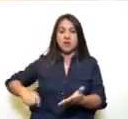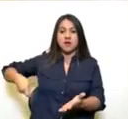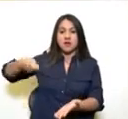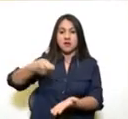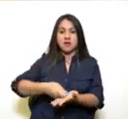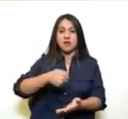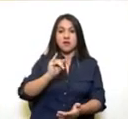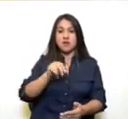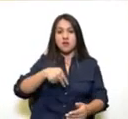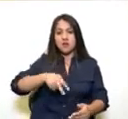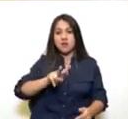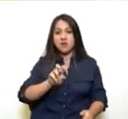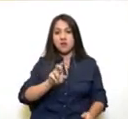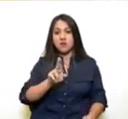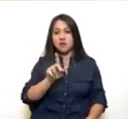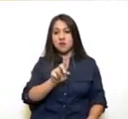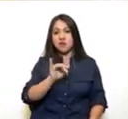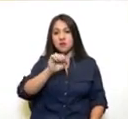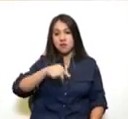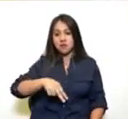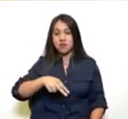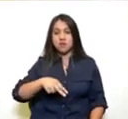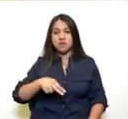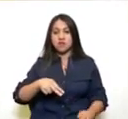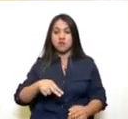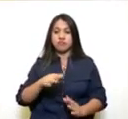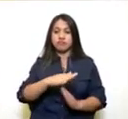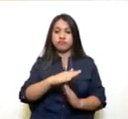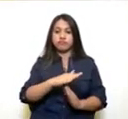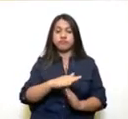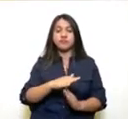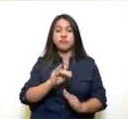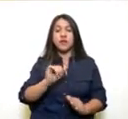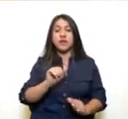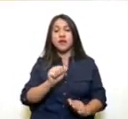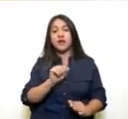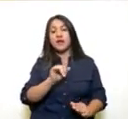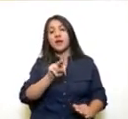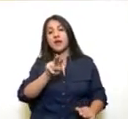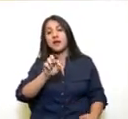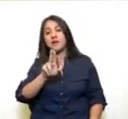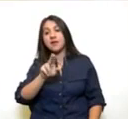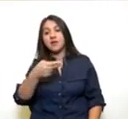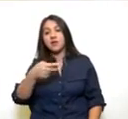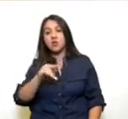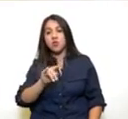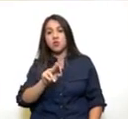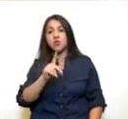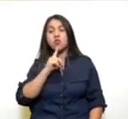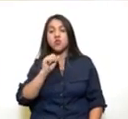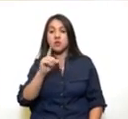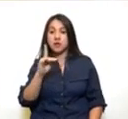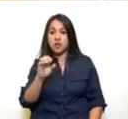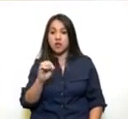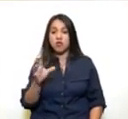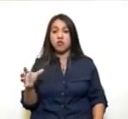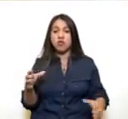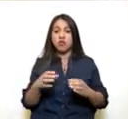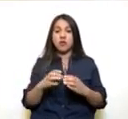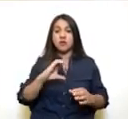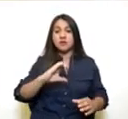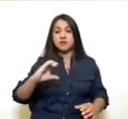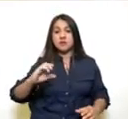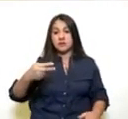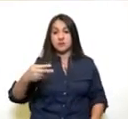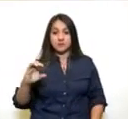espacios públicos javier hurtado hace poco comentó que él es de la cámara chilena de la